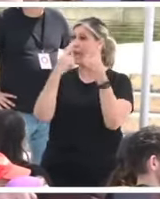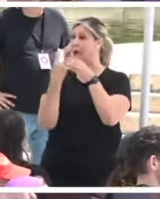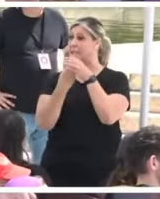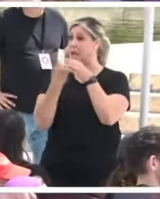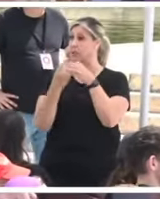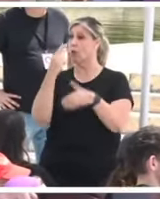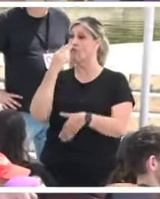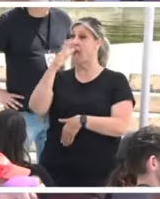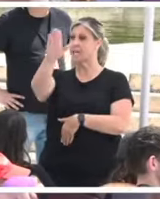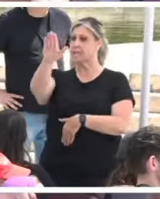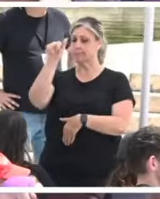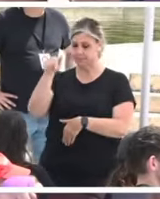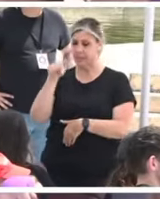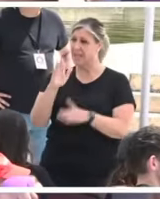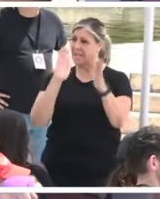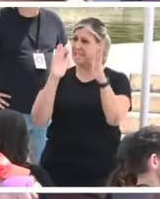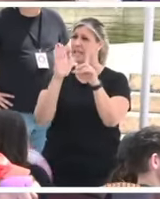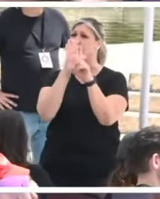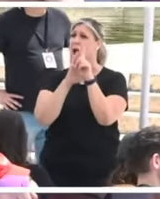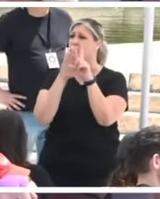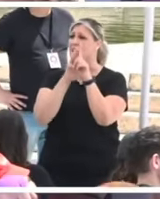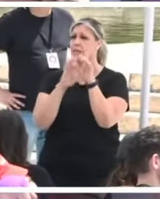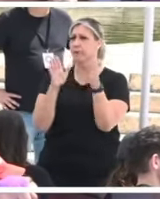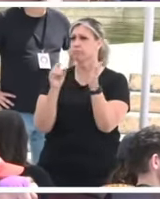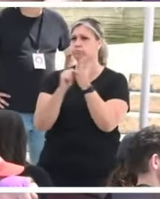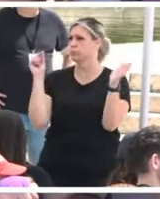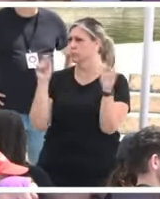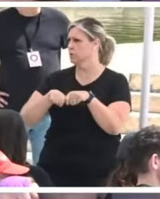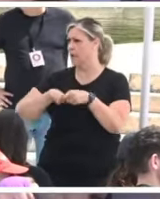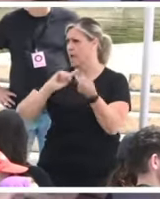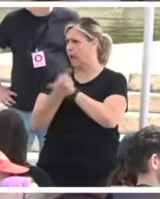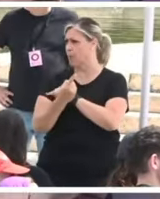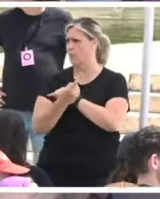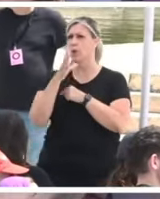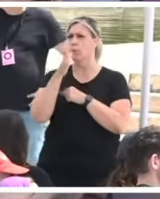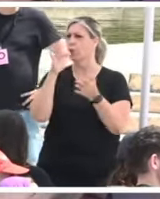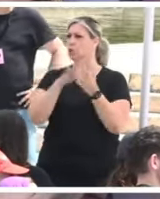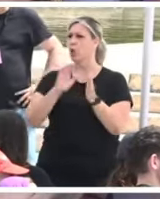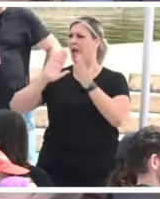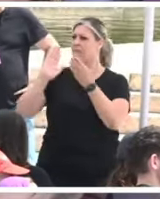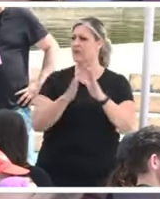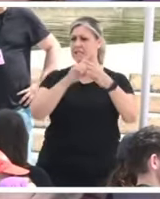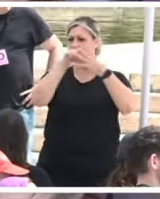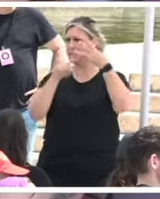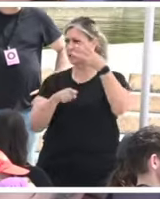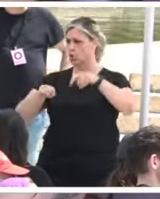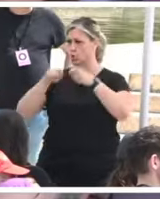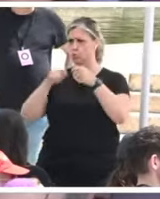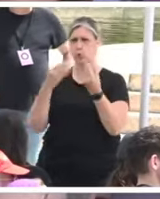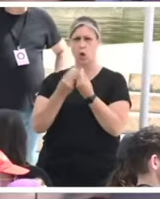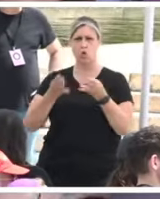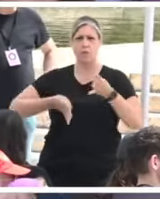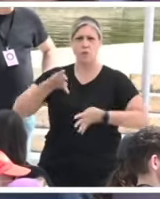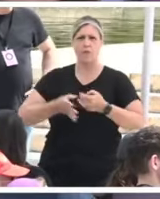franquista, esa etapa de amabilidad fue prontamente truncada. Ha tenido tres fases de ruptura con la